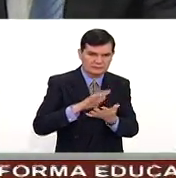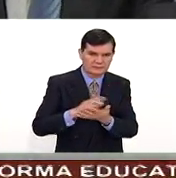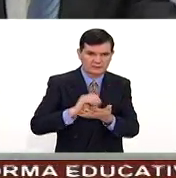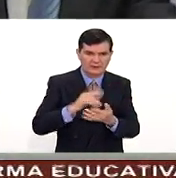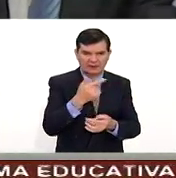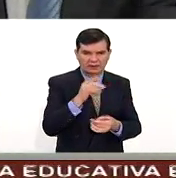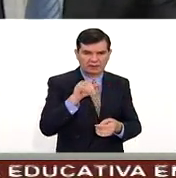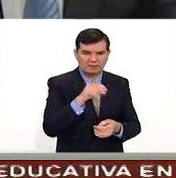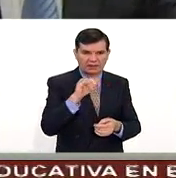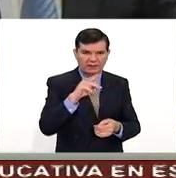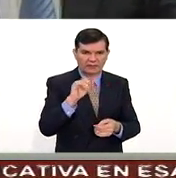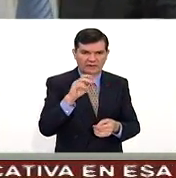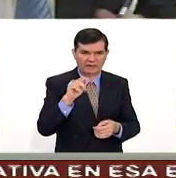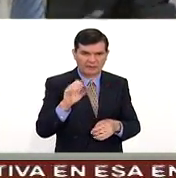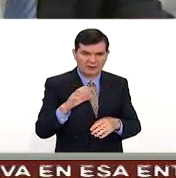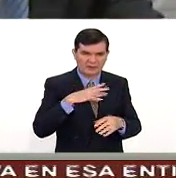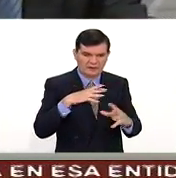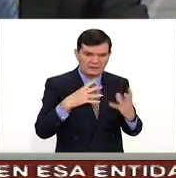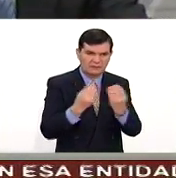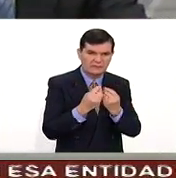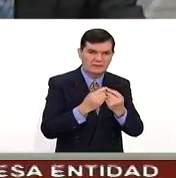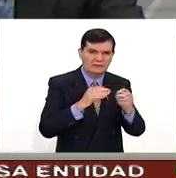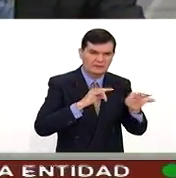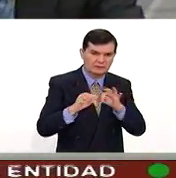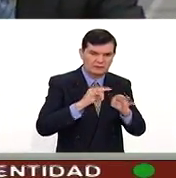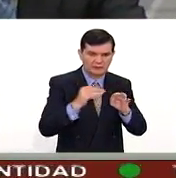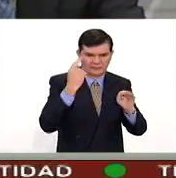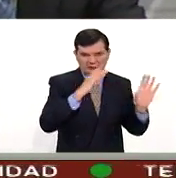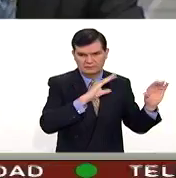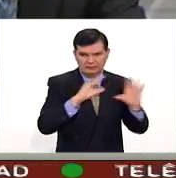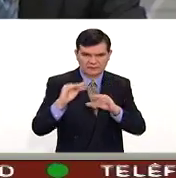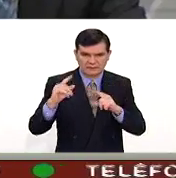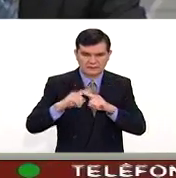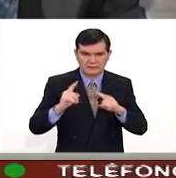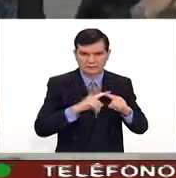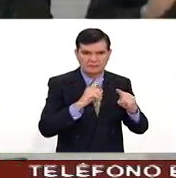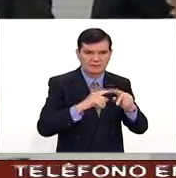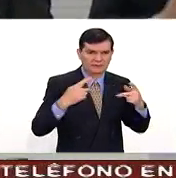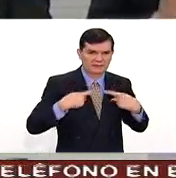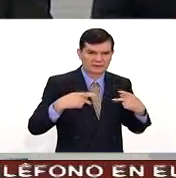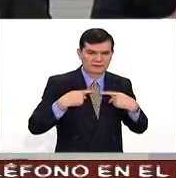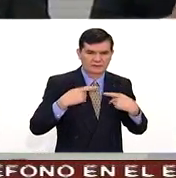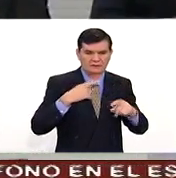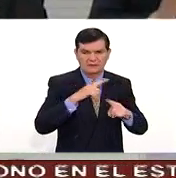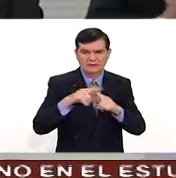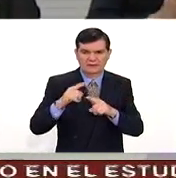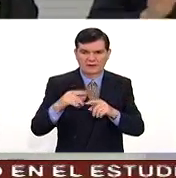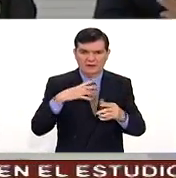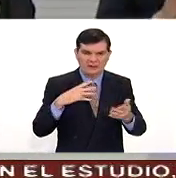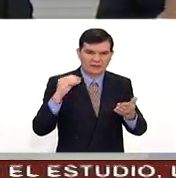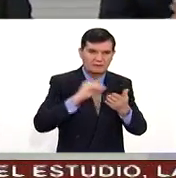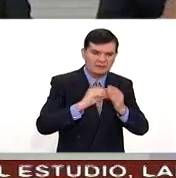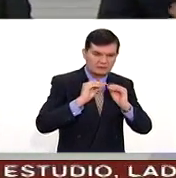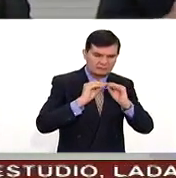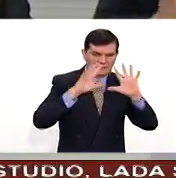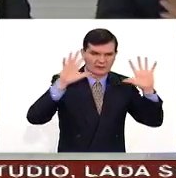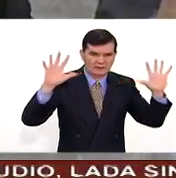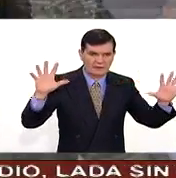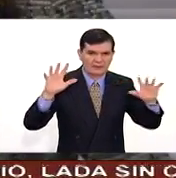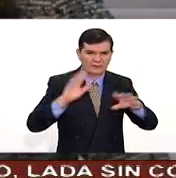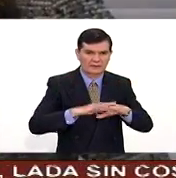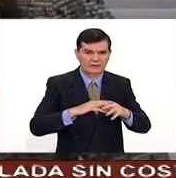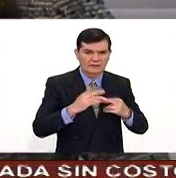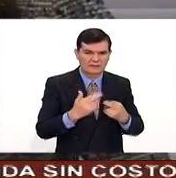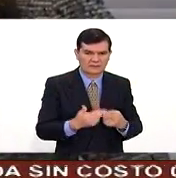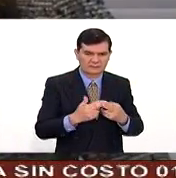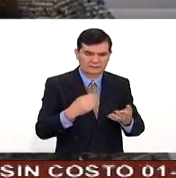Jimena Puente, firmaron un convenio de colaboración para capacitar al personal de todas las dependencias federales en materia de transparencia y